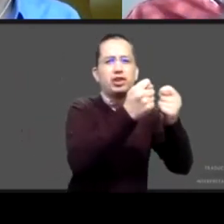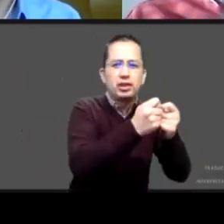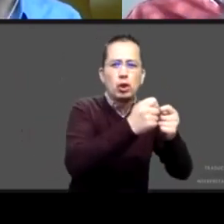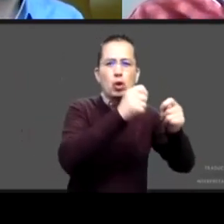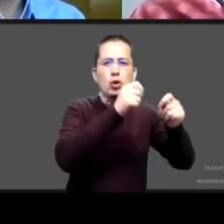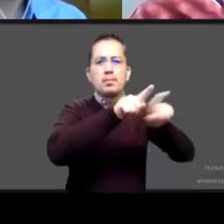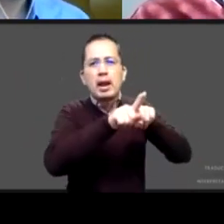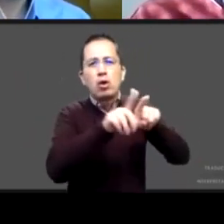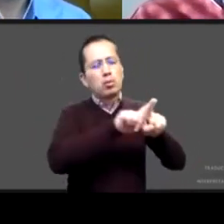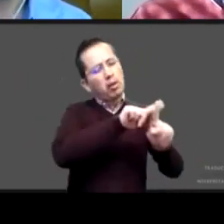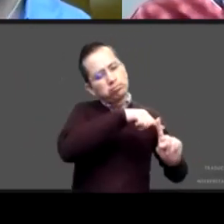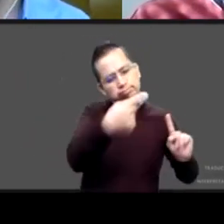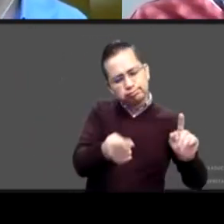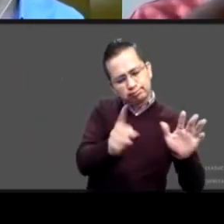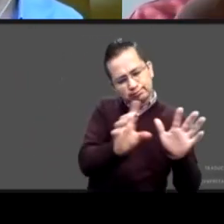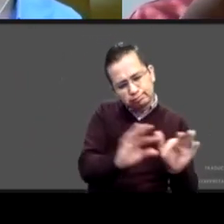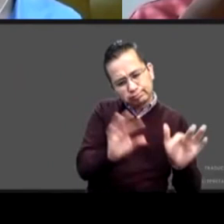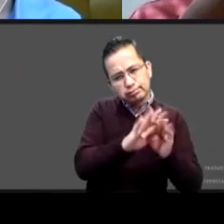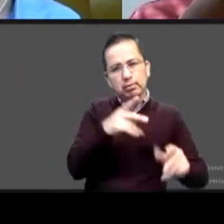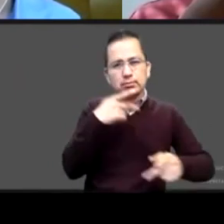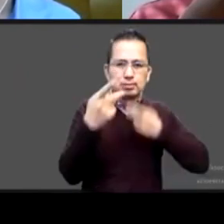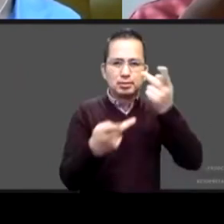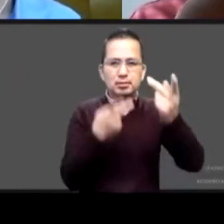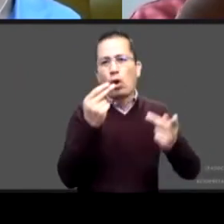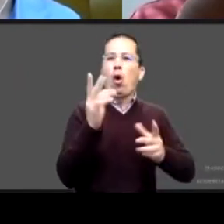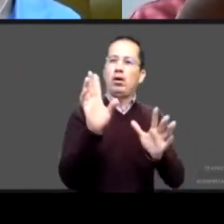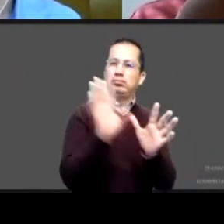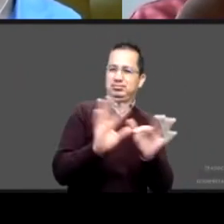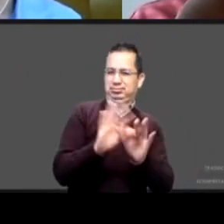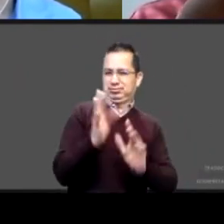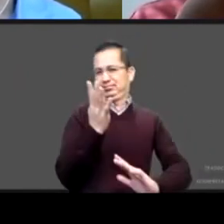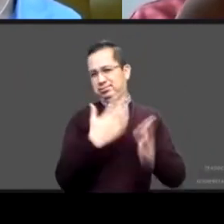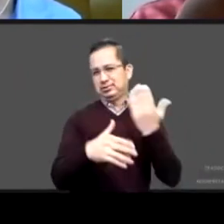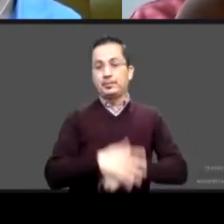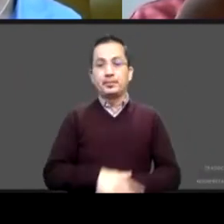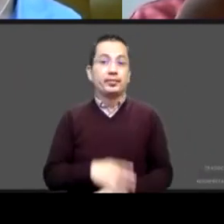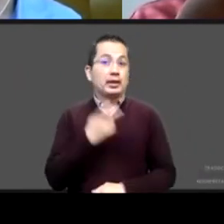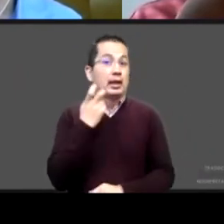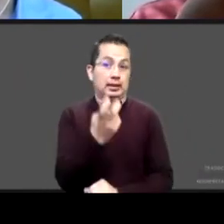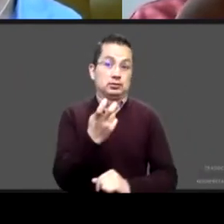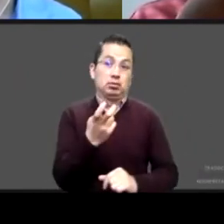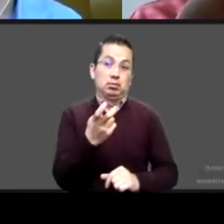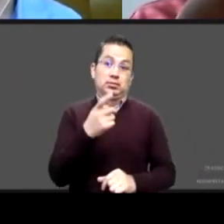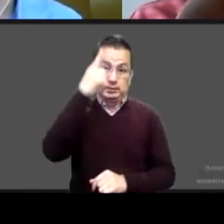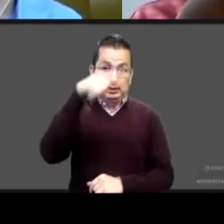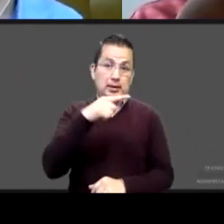en fin, cualquiera que esté haciendo el acompañamiento y obviamente las infancias, ¿no?